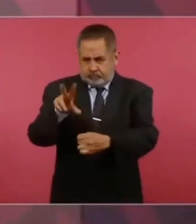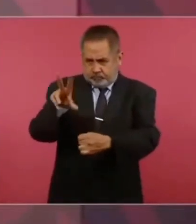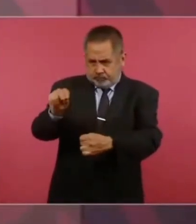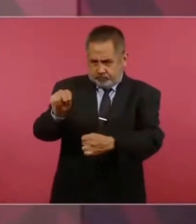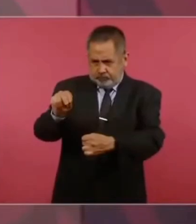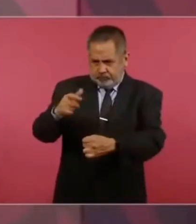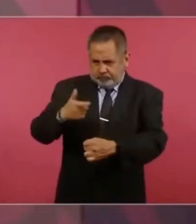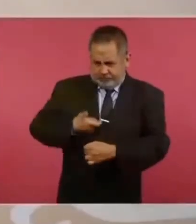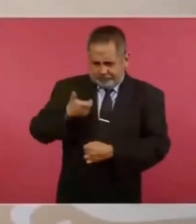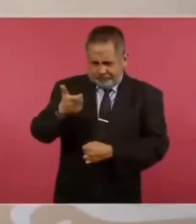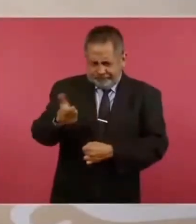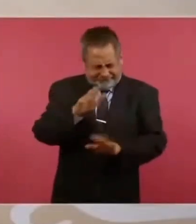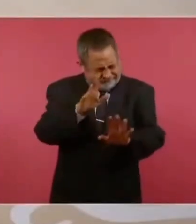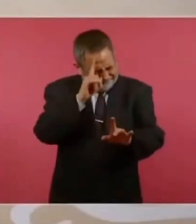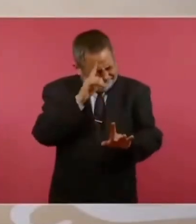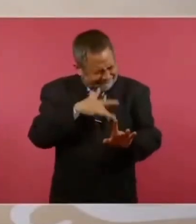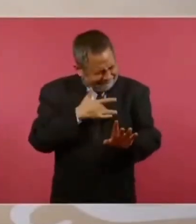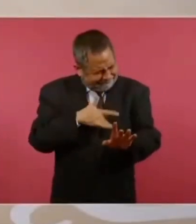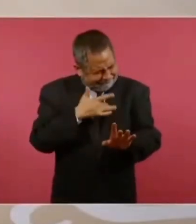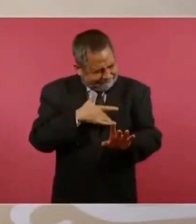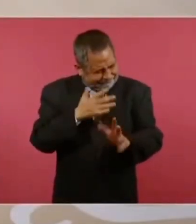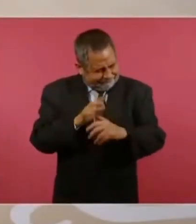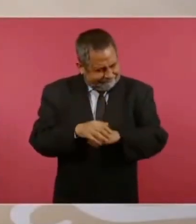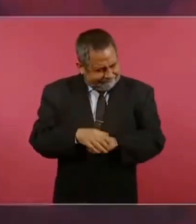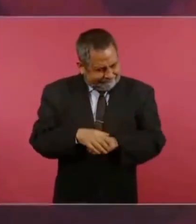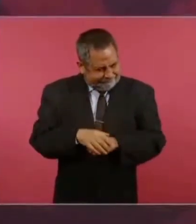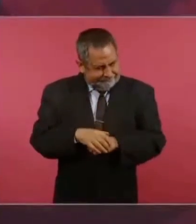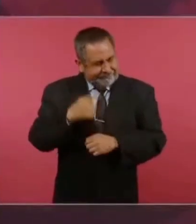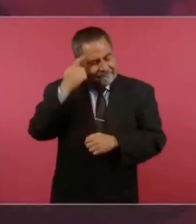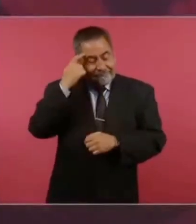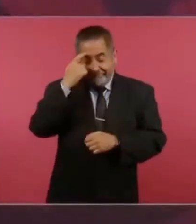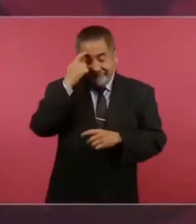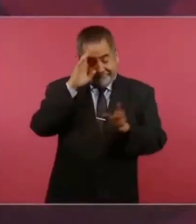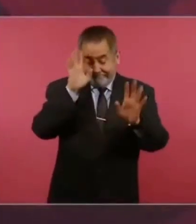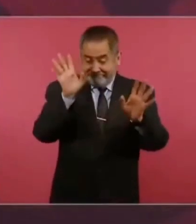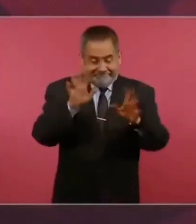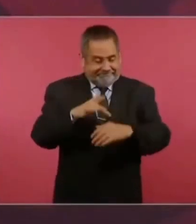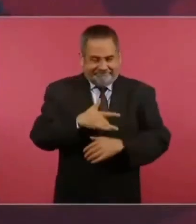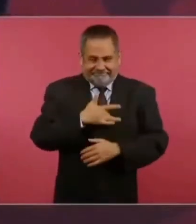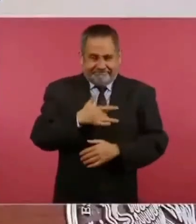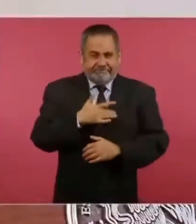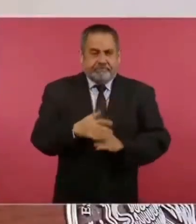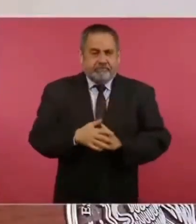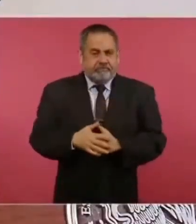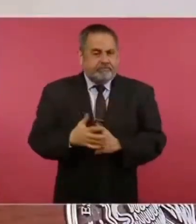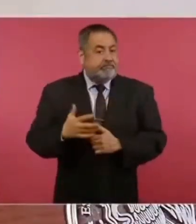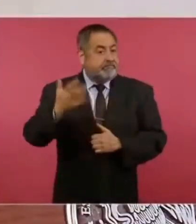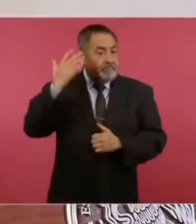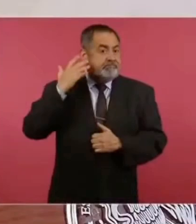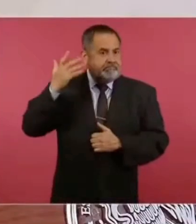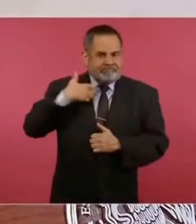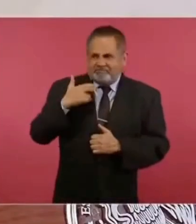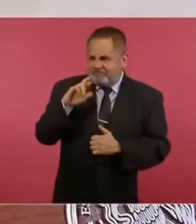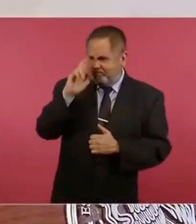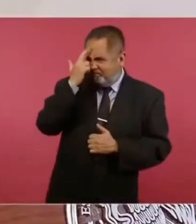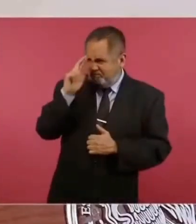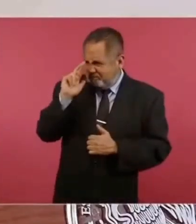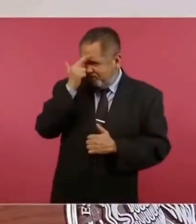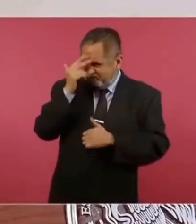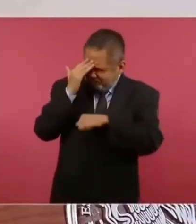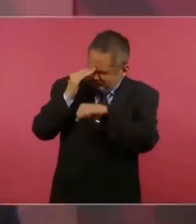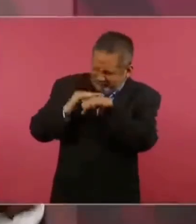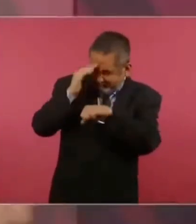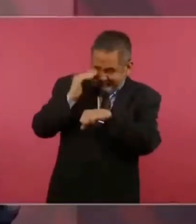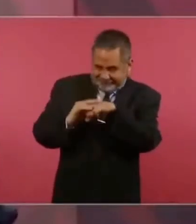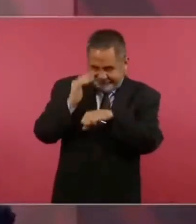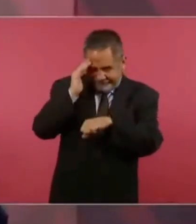ya me voy a acordar, es que ya ando en otras cosas, ¿eh? Porque antes sí tenía